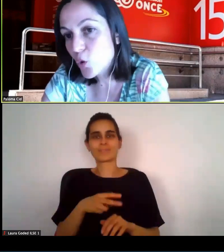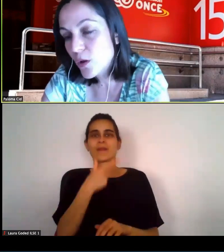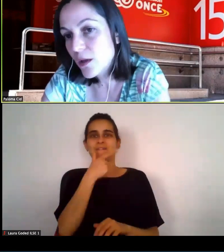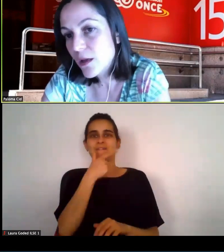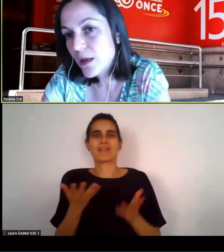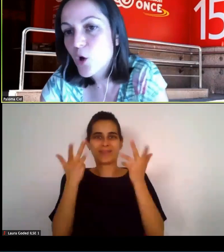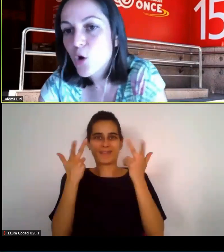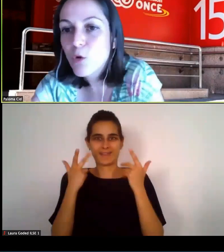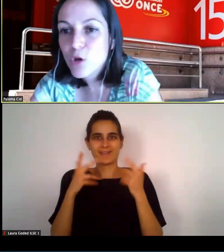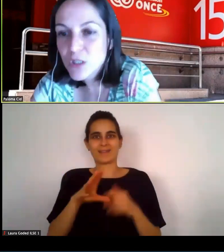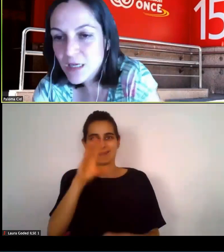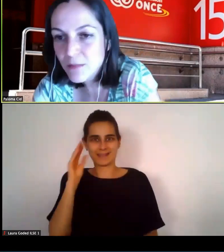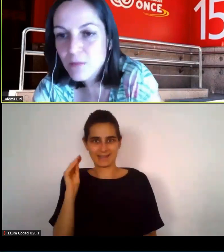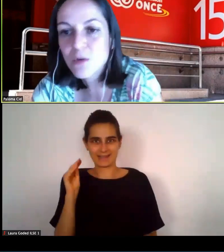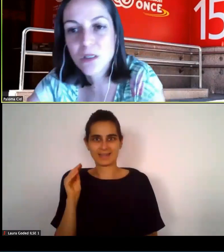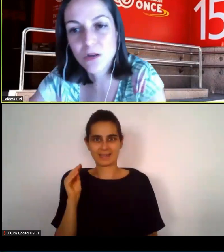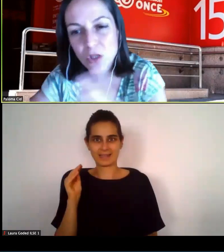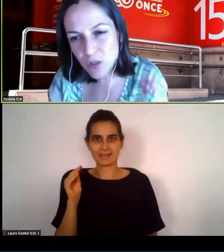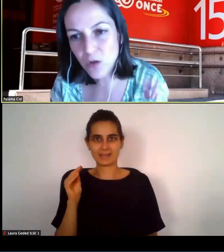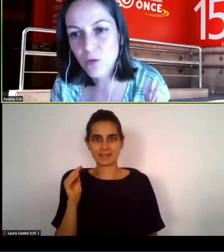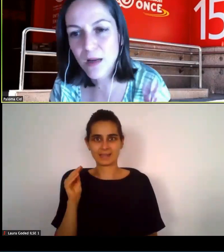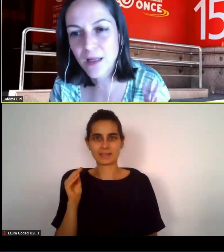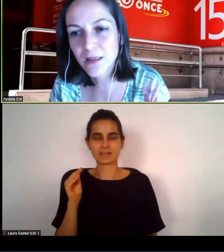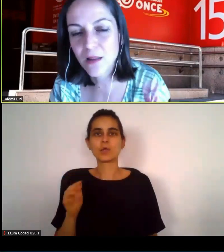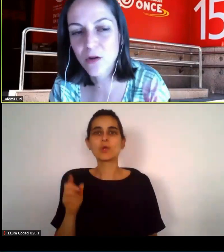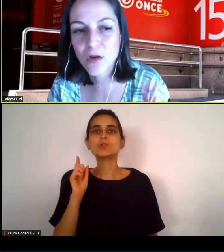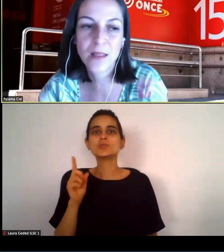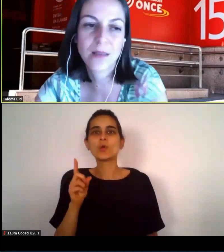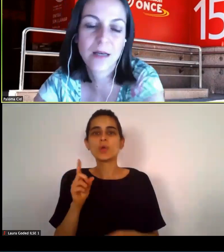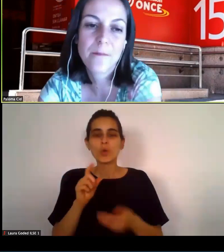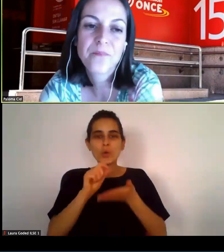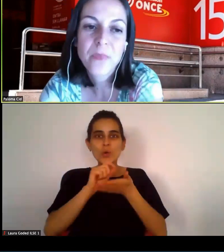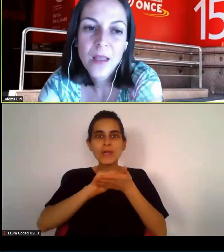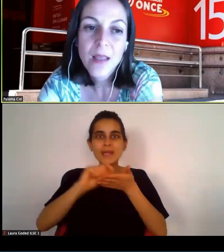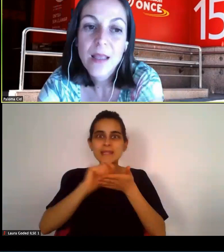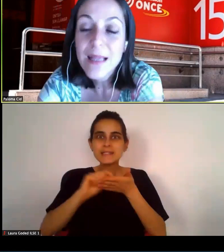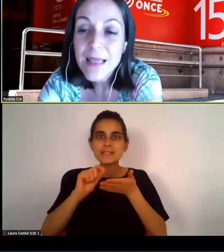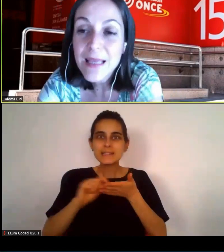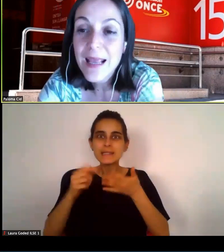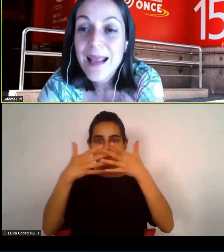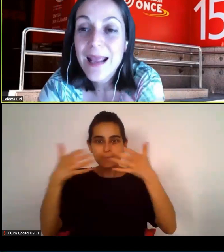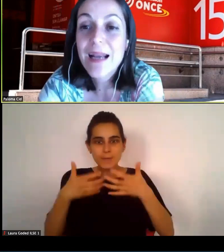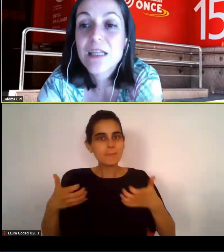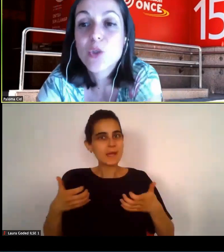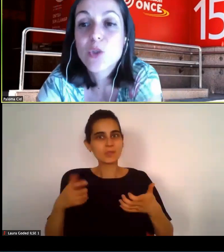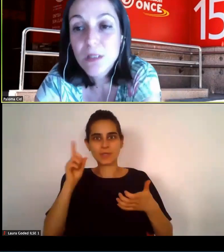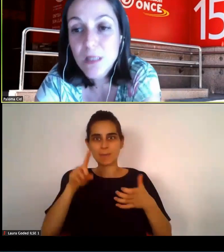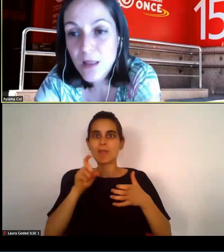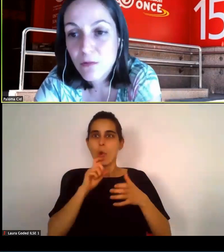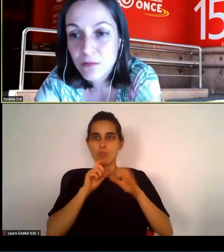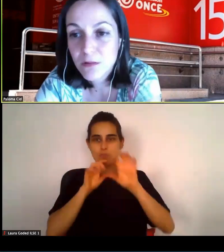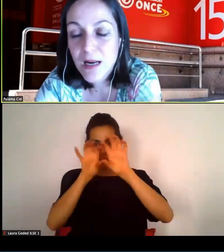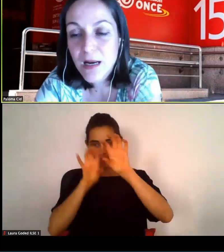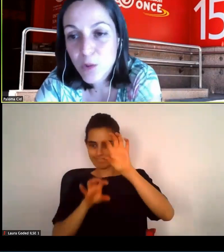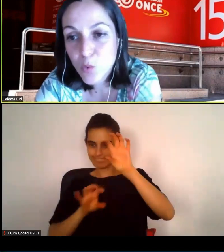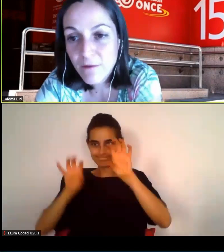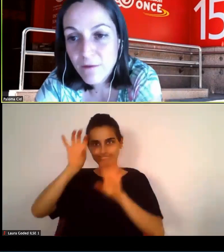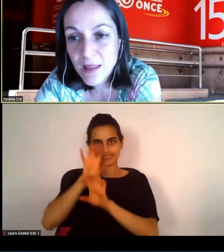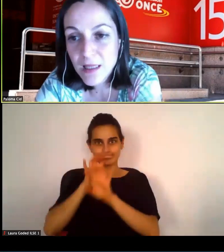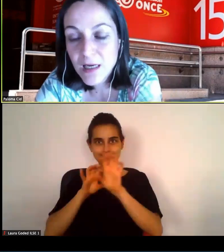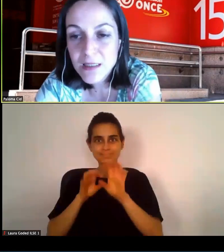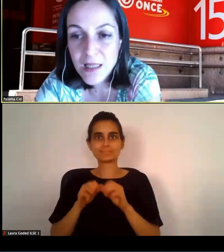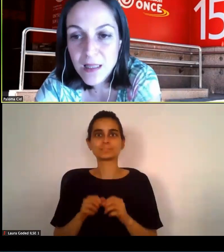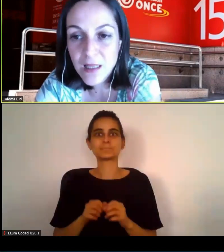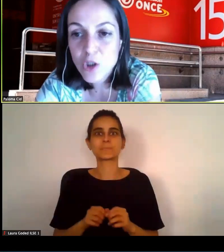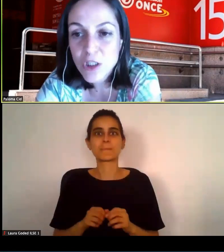solo en cómo los escribimos, sino, ya os digo, maquetación, etcétera. Y el resultado de la lectura